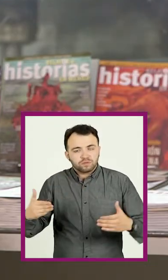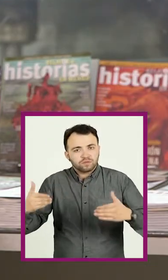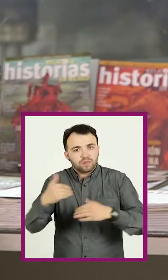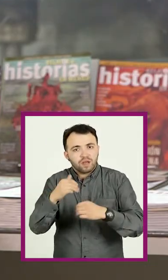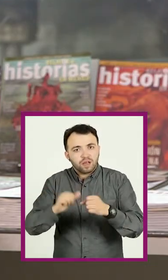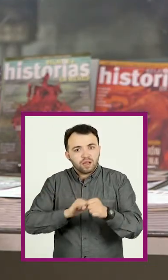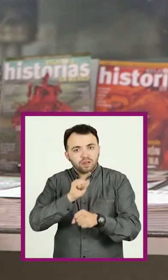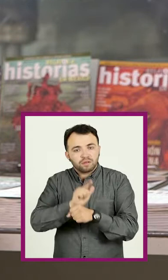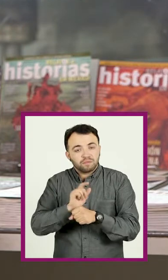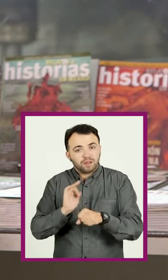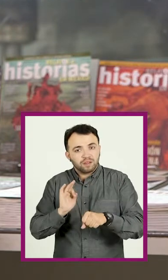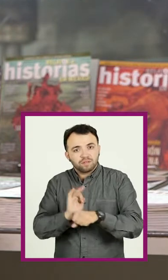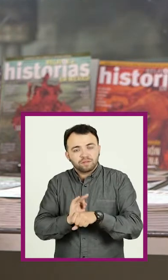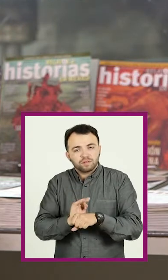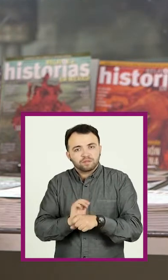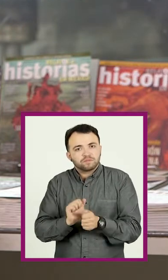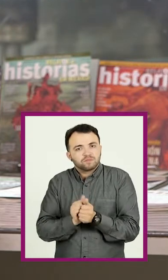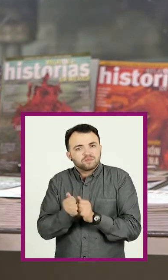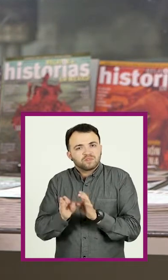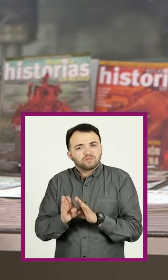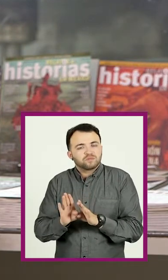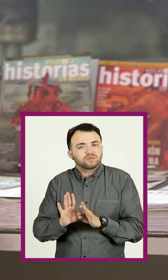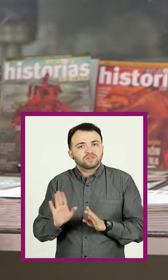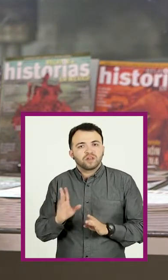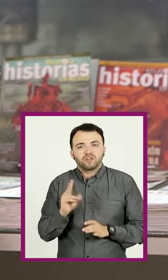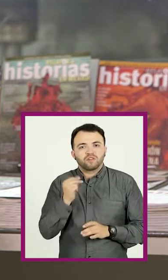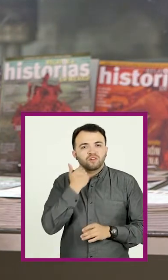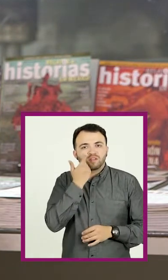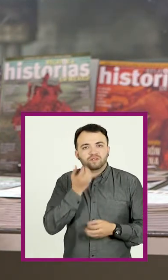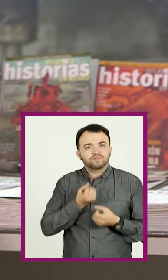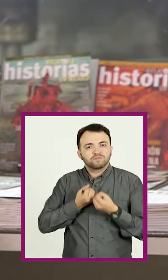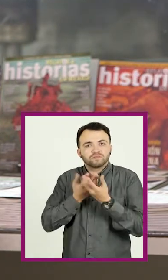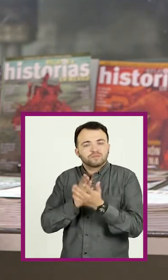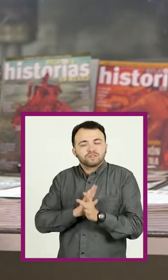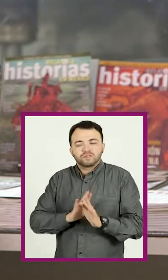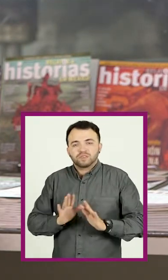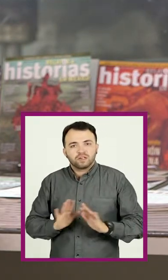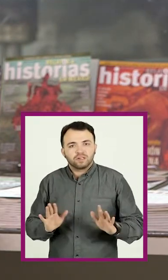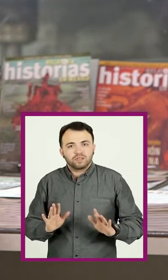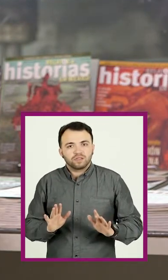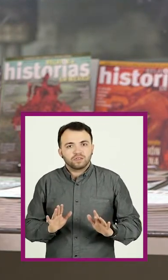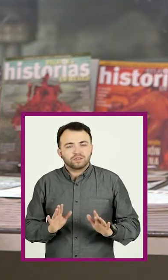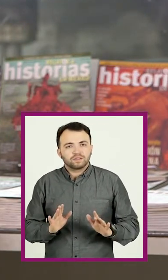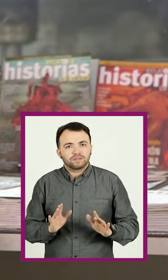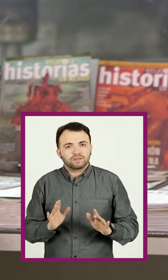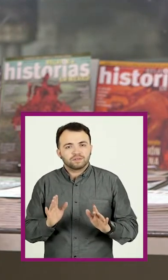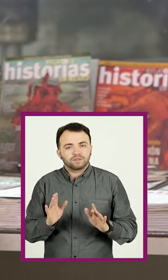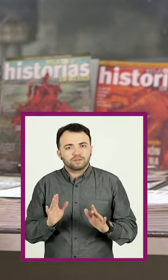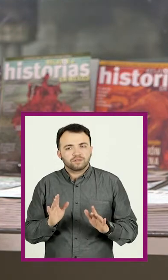lo que yo encontré fue que